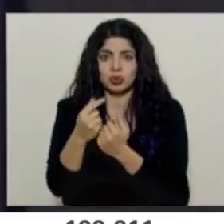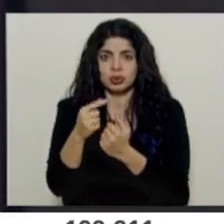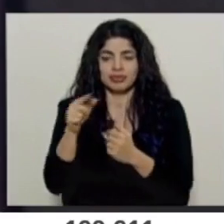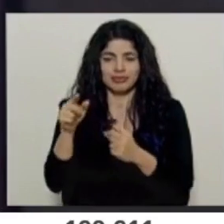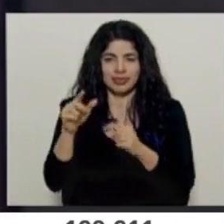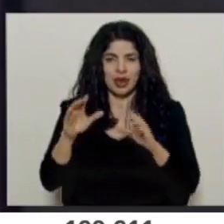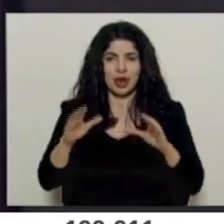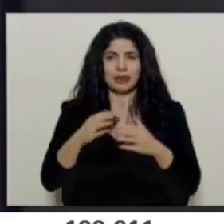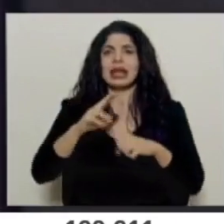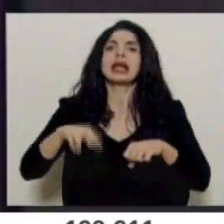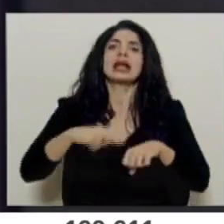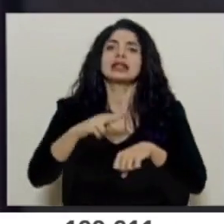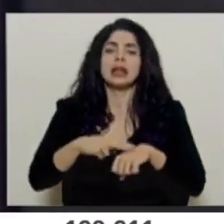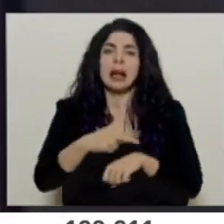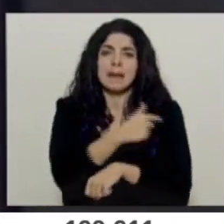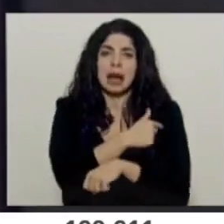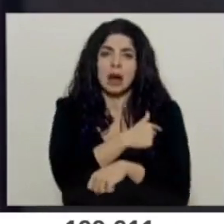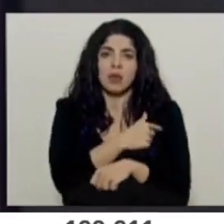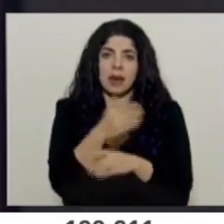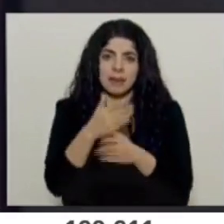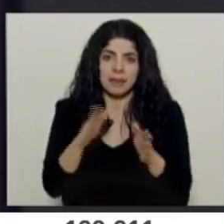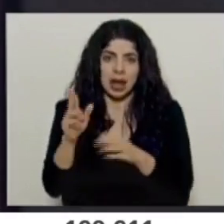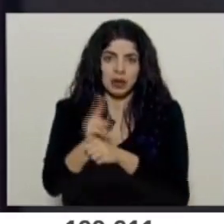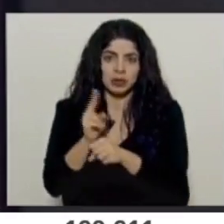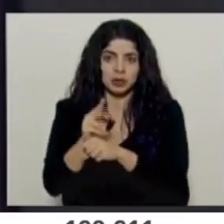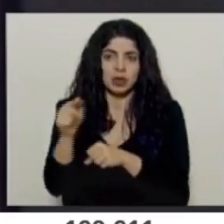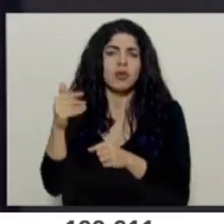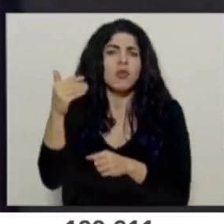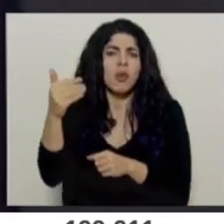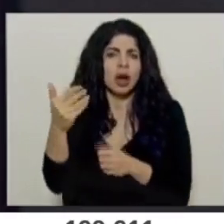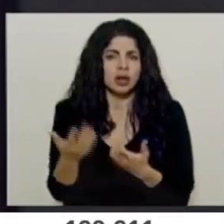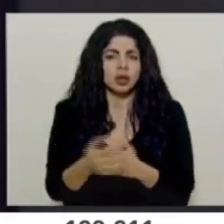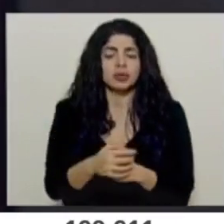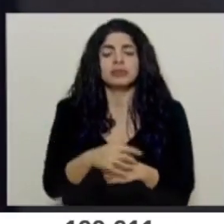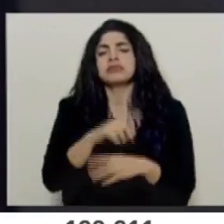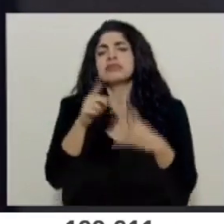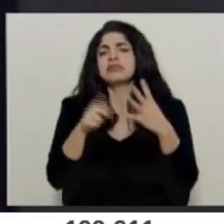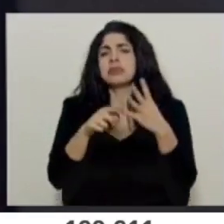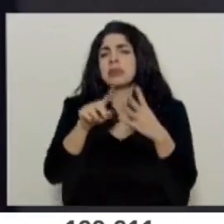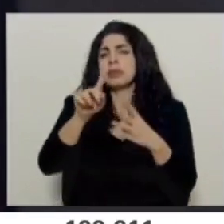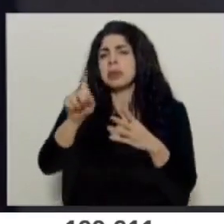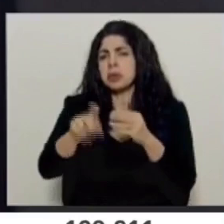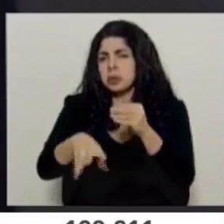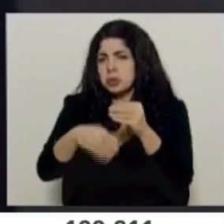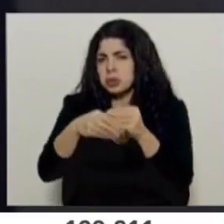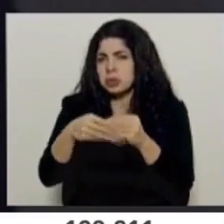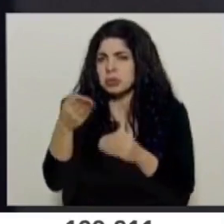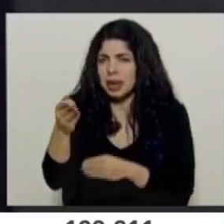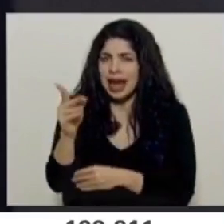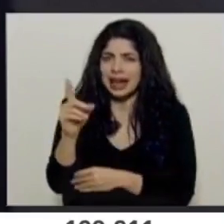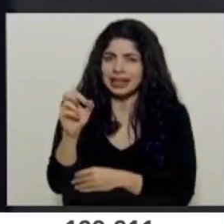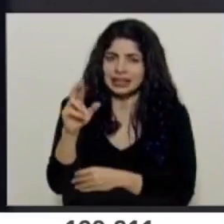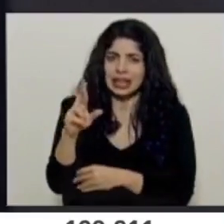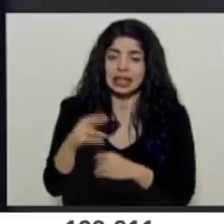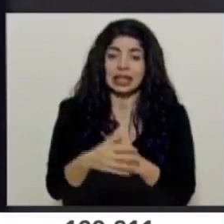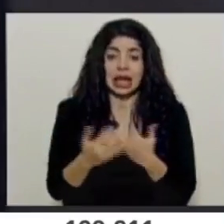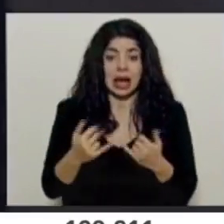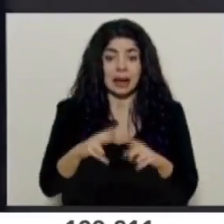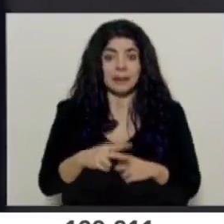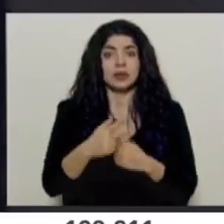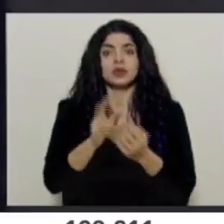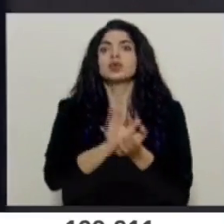Comisión Nacional de Vacunación? Y una consulta adicional a don Alexander, empezó el curso